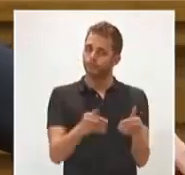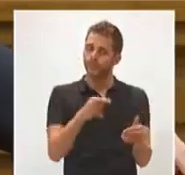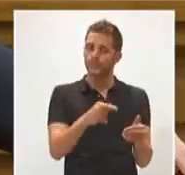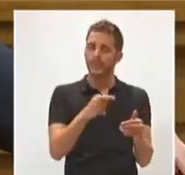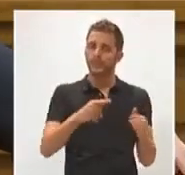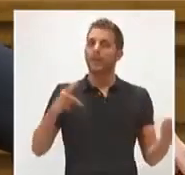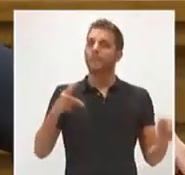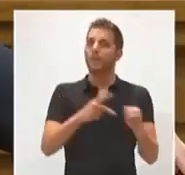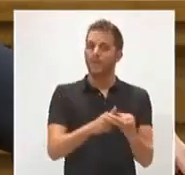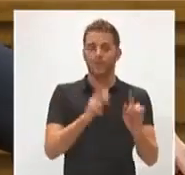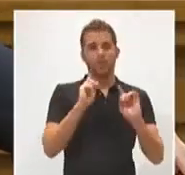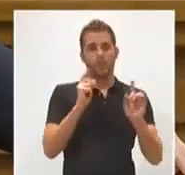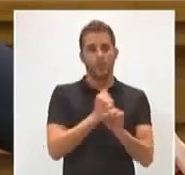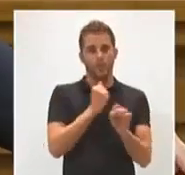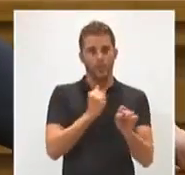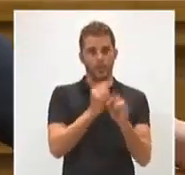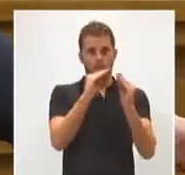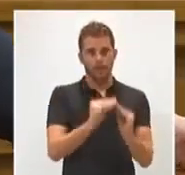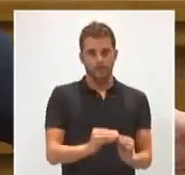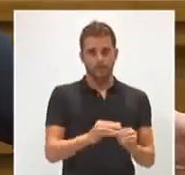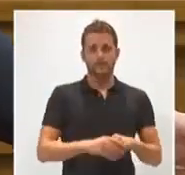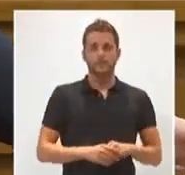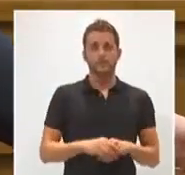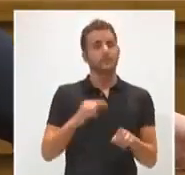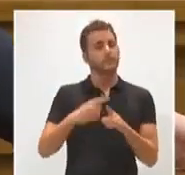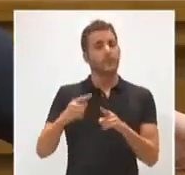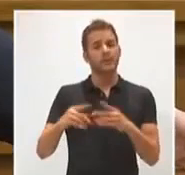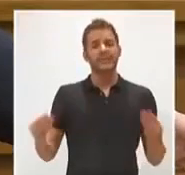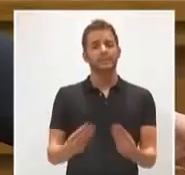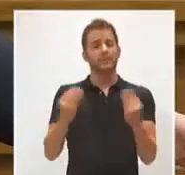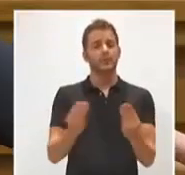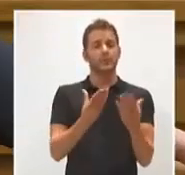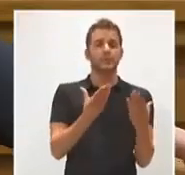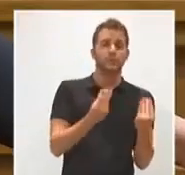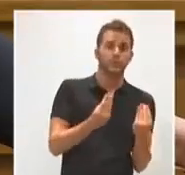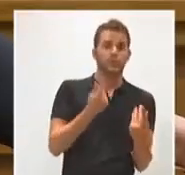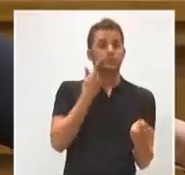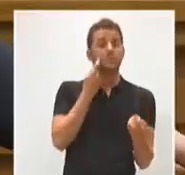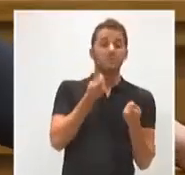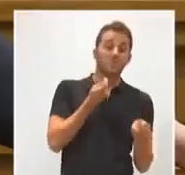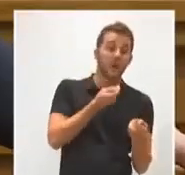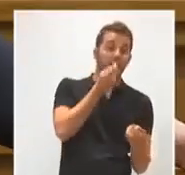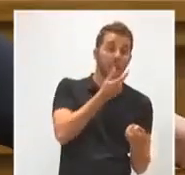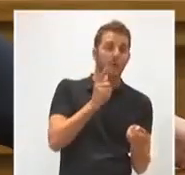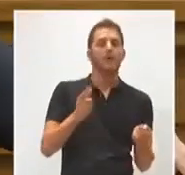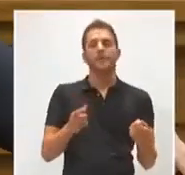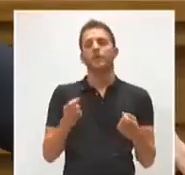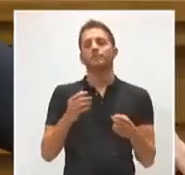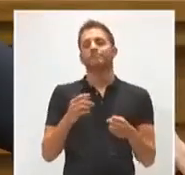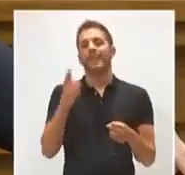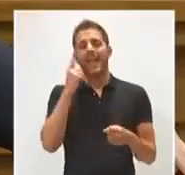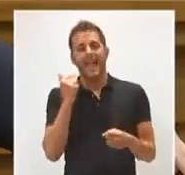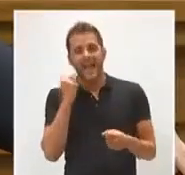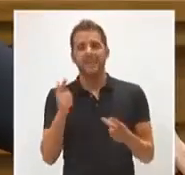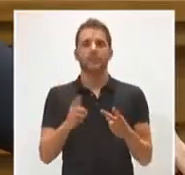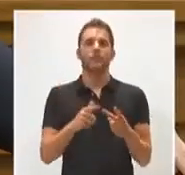cada vez que se produce hay mucho que mejorar no tanto lo mejor que regular pero mucho que mejorar en hábitos en actitudes y